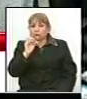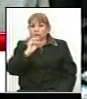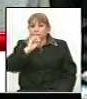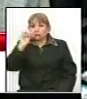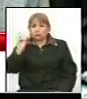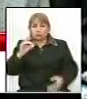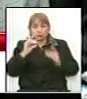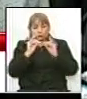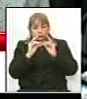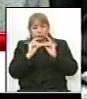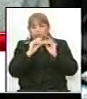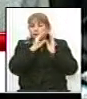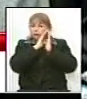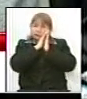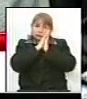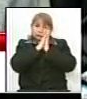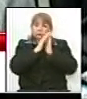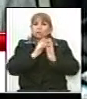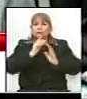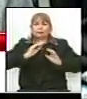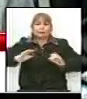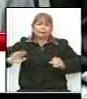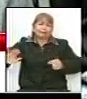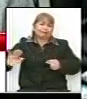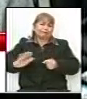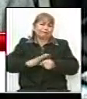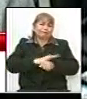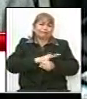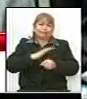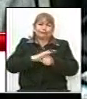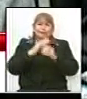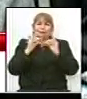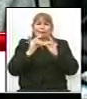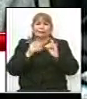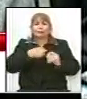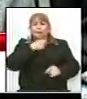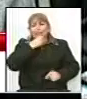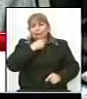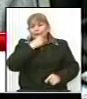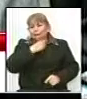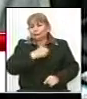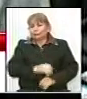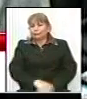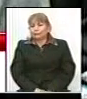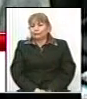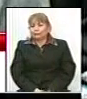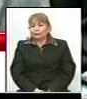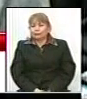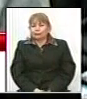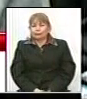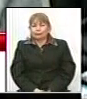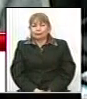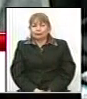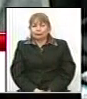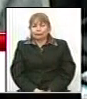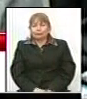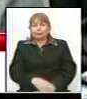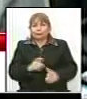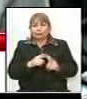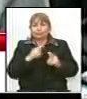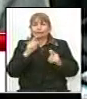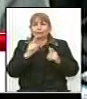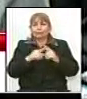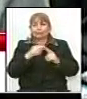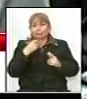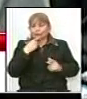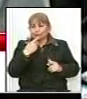camas, Hospital FA, están ocupadas por personas mayores, ¿no? Entonces, y por eso, y esto es un